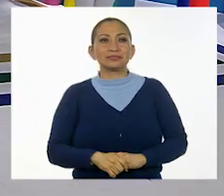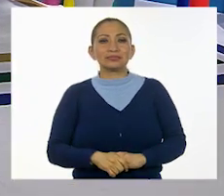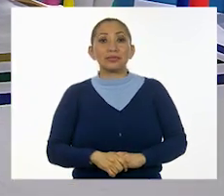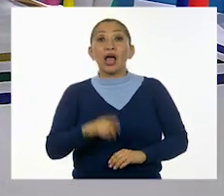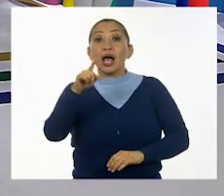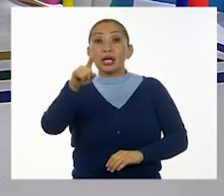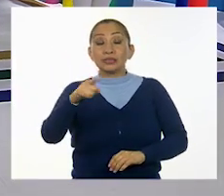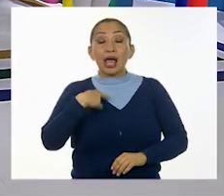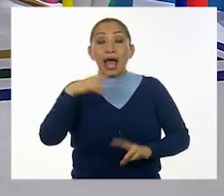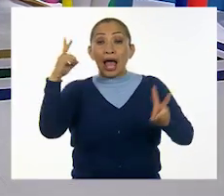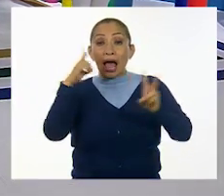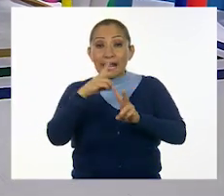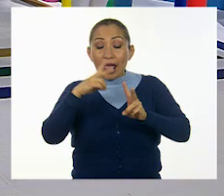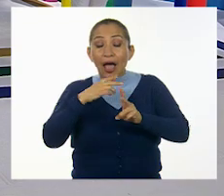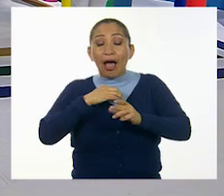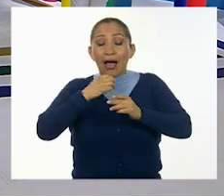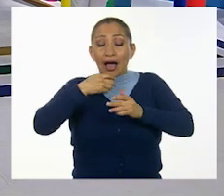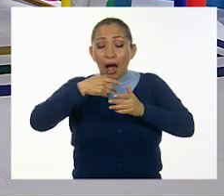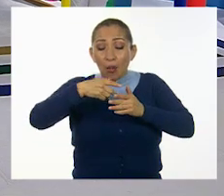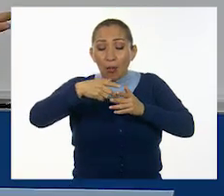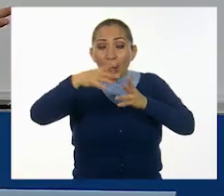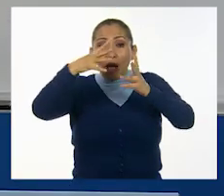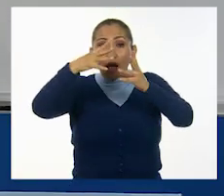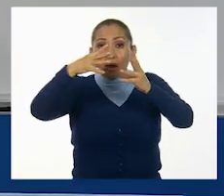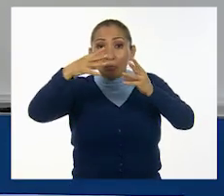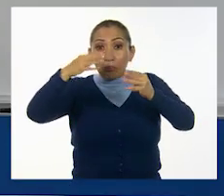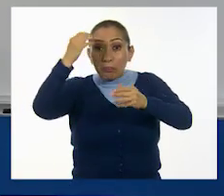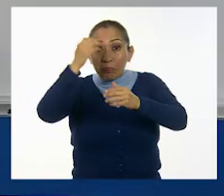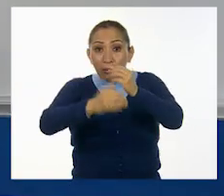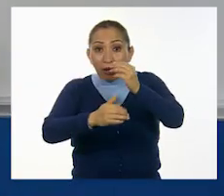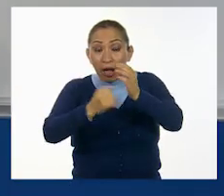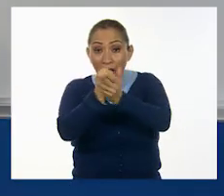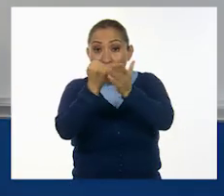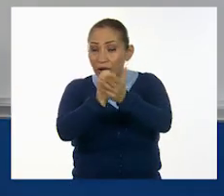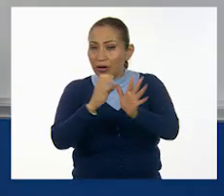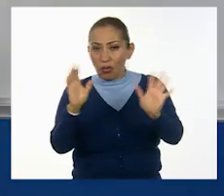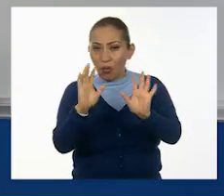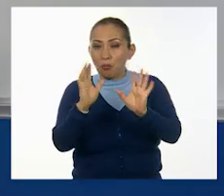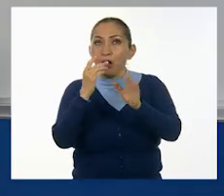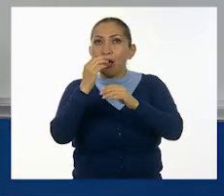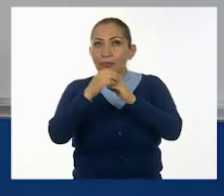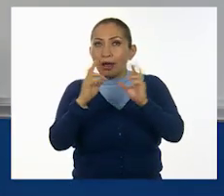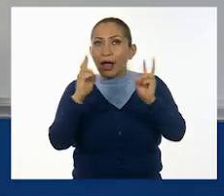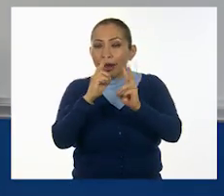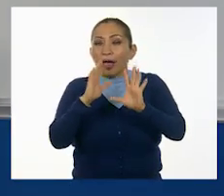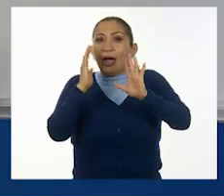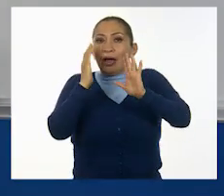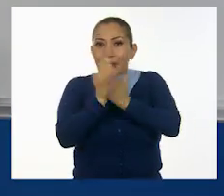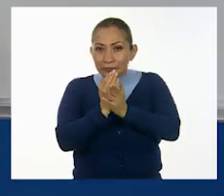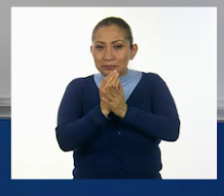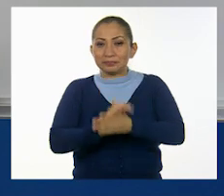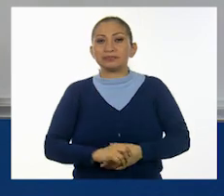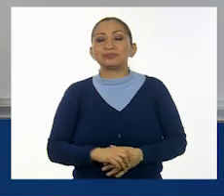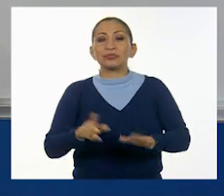Hasta donde nos alcance nuestra columna de aire. No hay que forzarnos. Vamos a hacer una R otra vez.